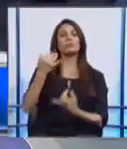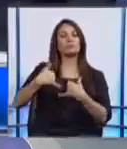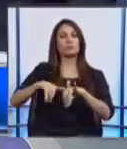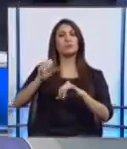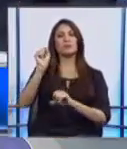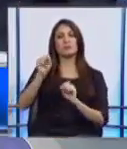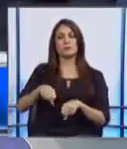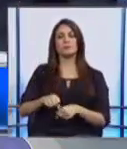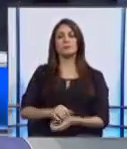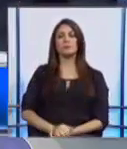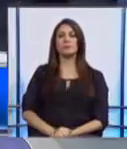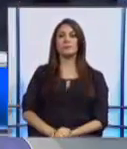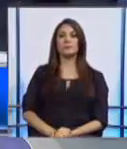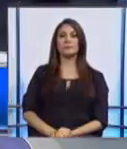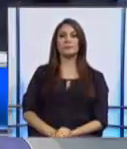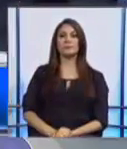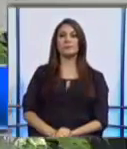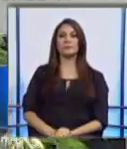la segunda vuelta.